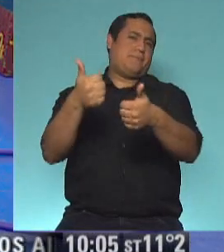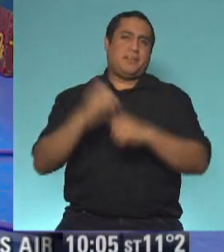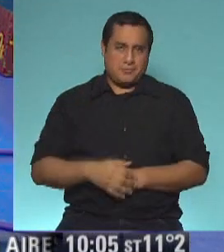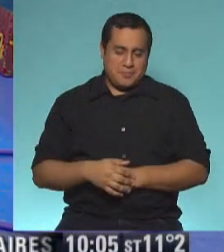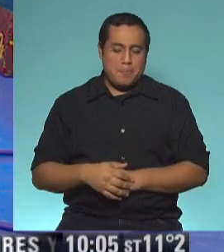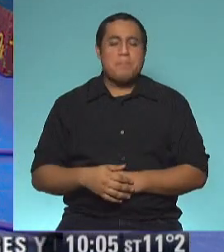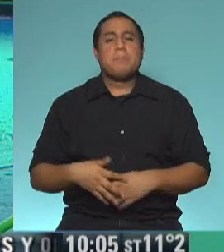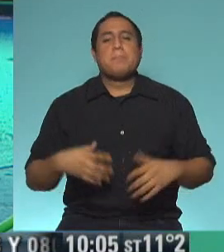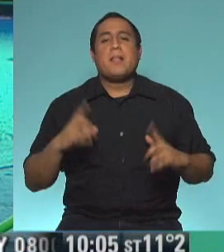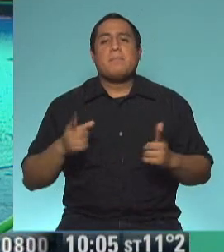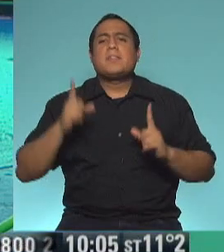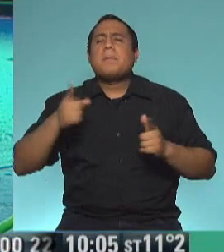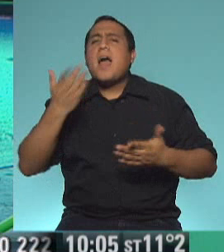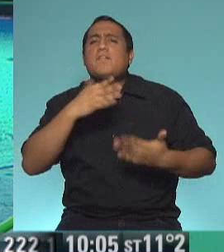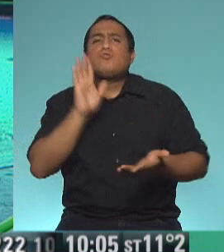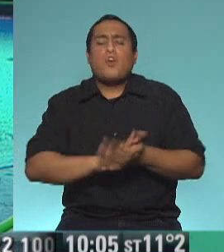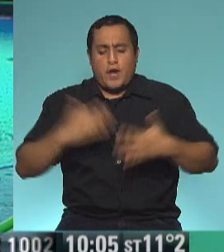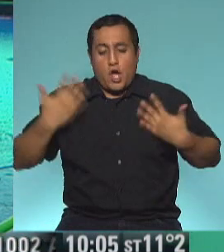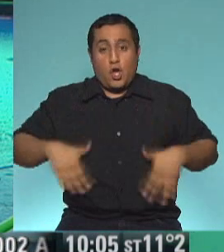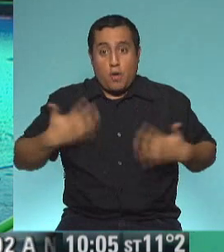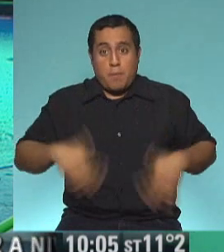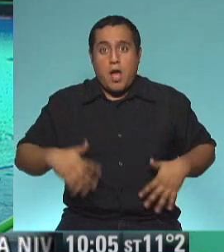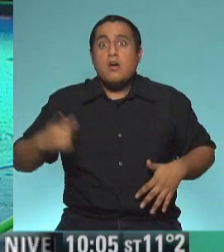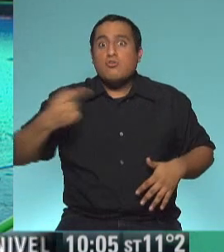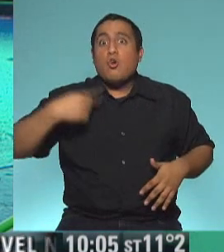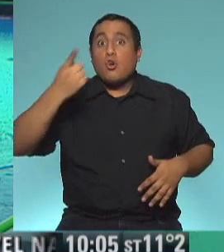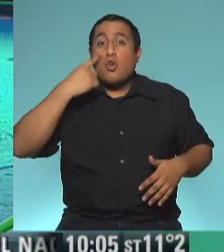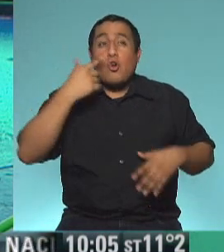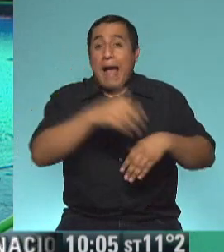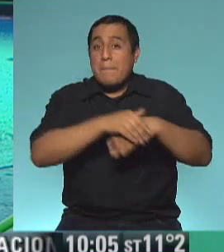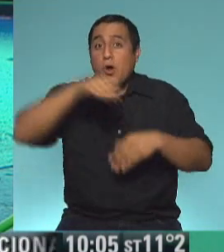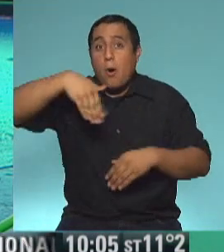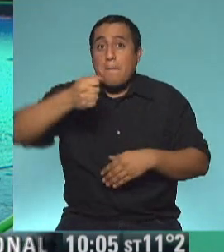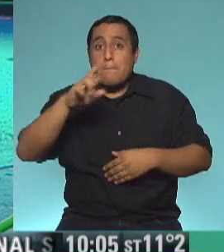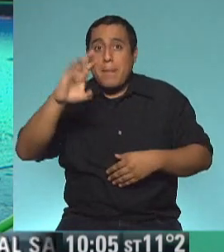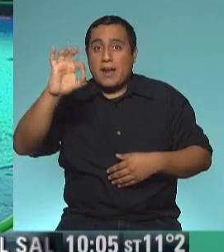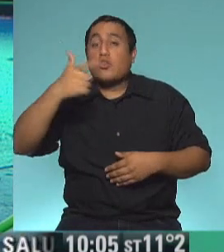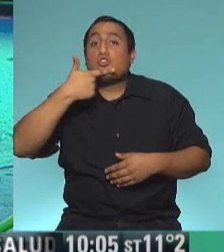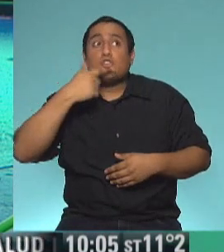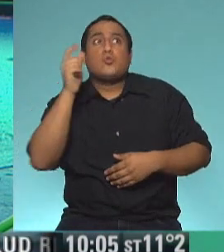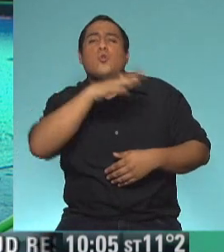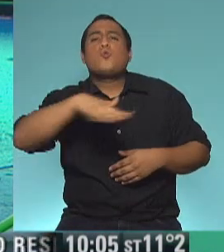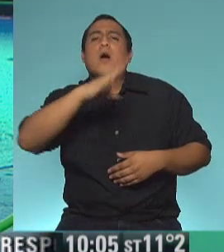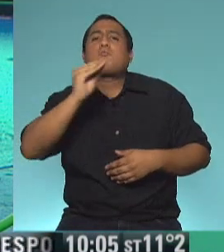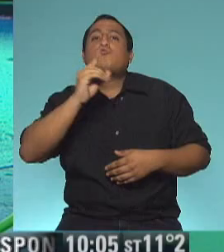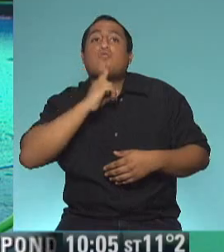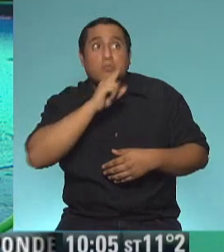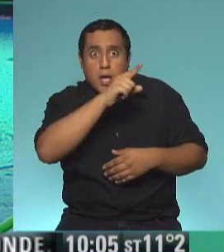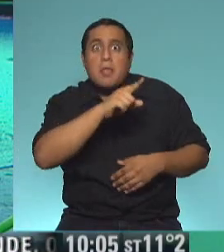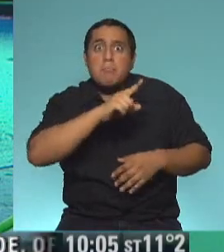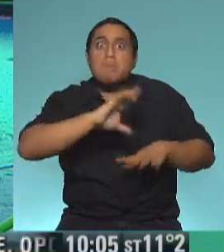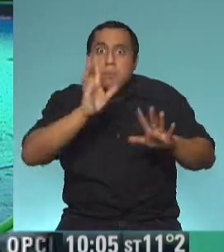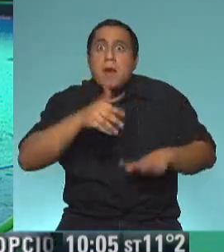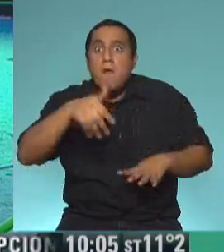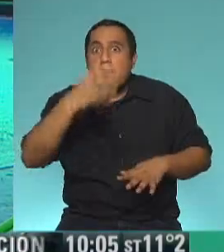Y hablaste de las ropas y los payasos y eso. Mira, y conozco un amigo, Marco, ahí en Chubut, que se está preparando, mira, de payaso. ¿Desde Chubut? Sí.